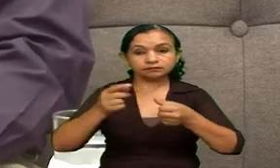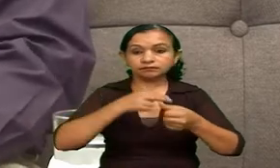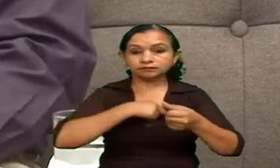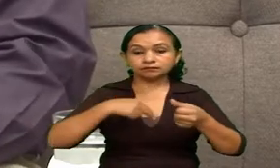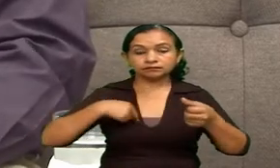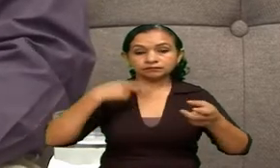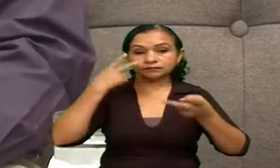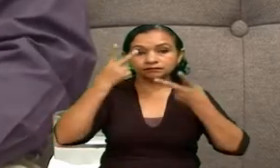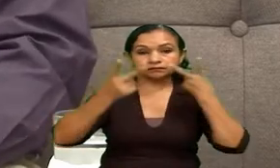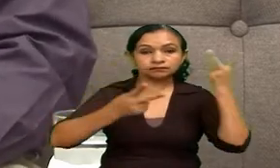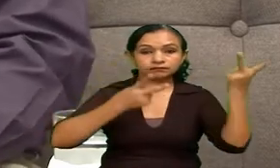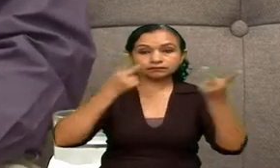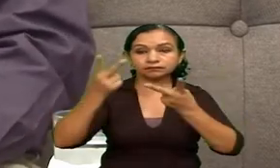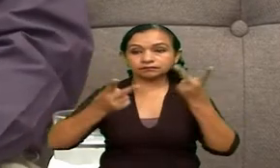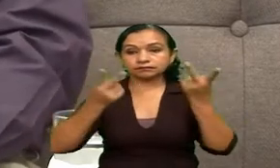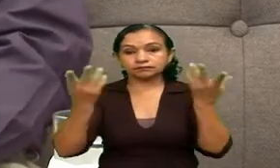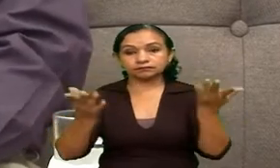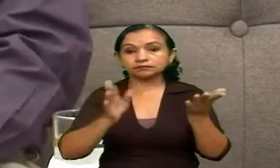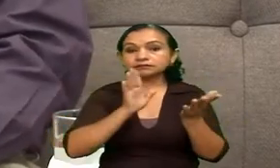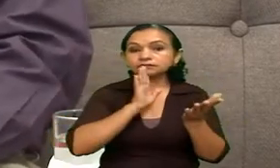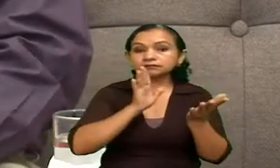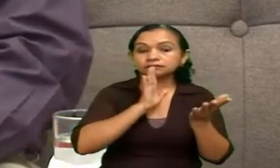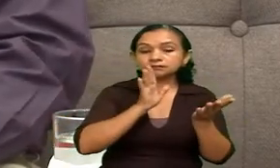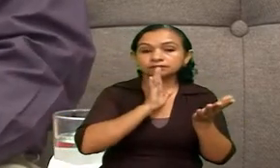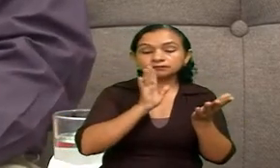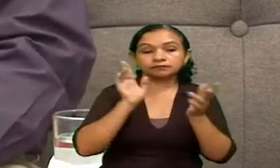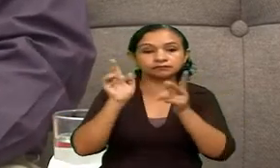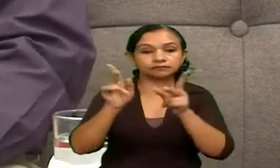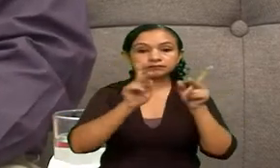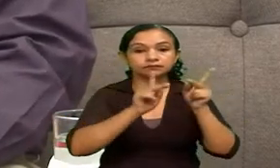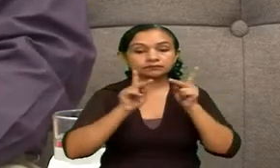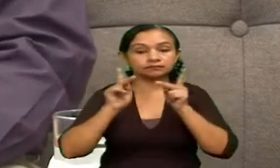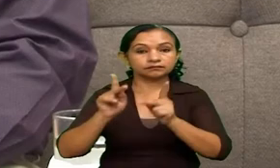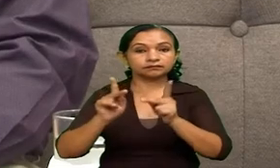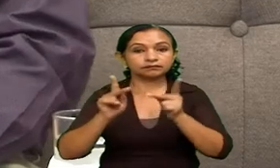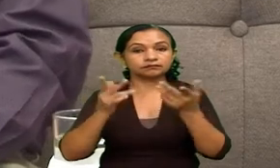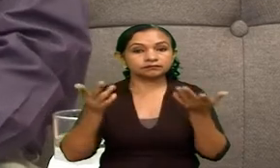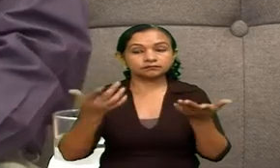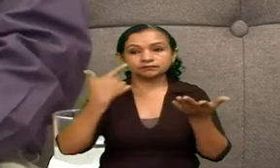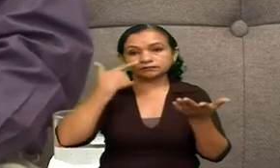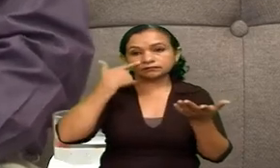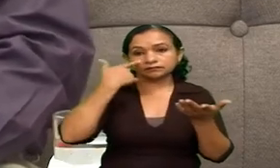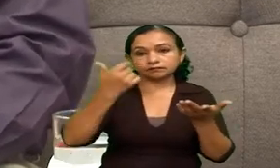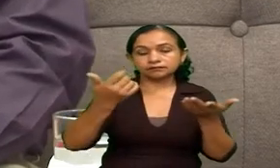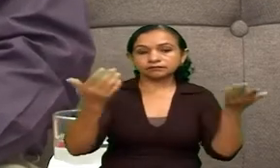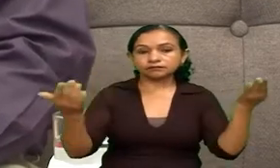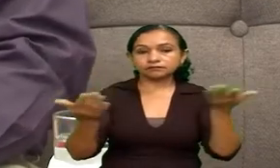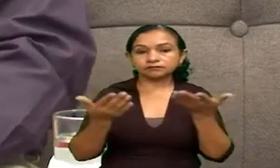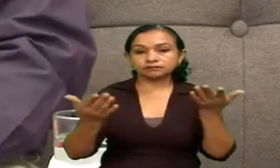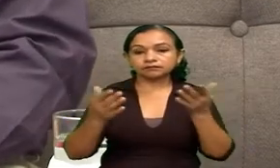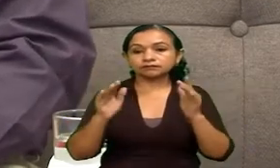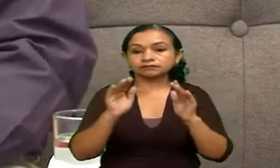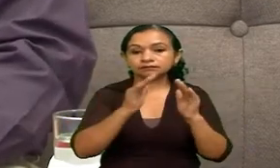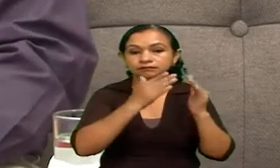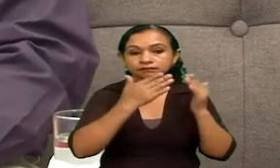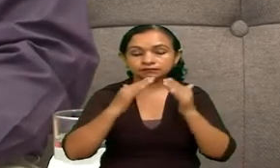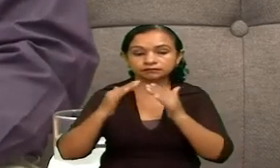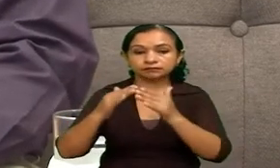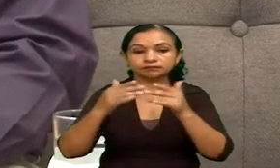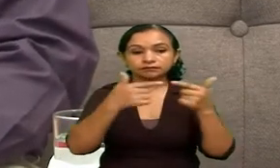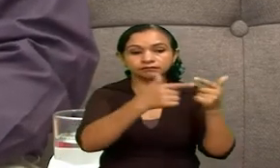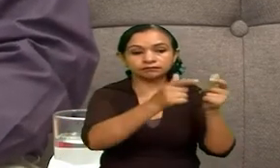visitar las comunidades, conversar con la población, y ellos, que conocen muy bien su comunidad, su barrio, su